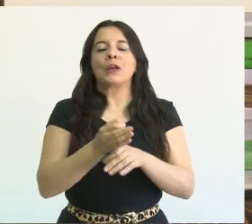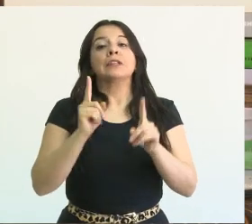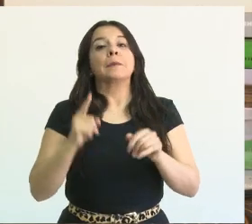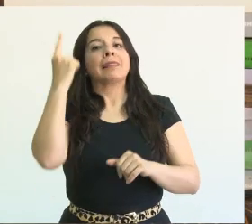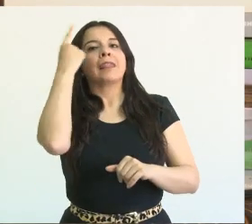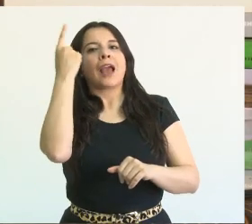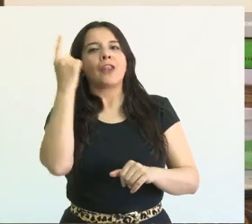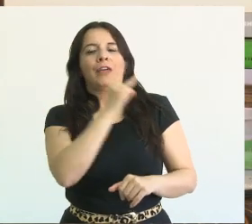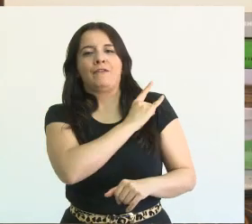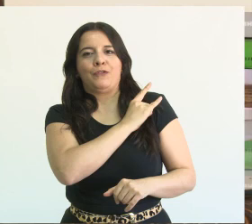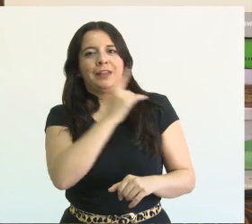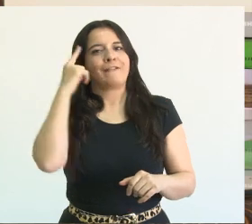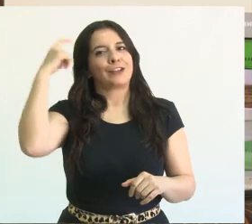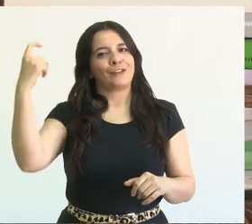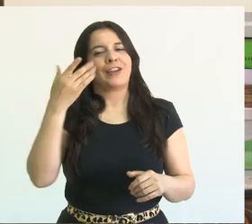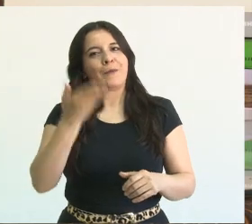la bienvenida